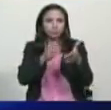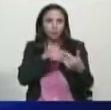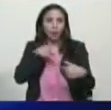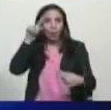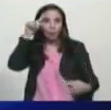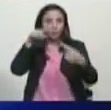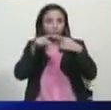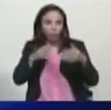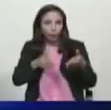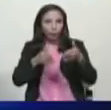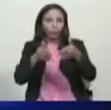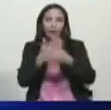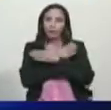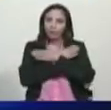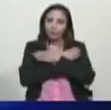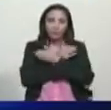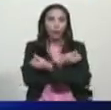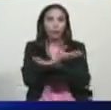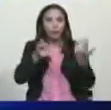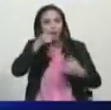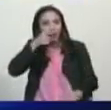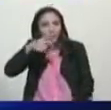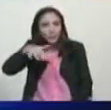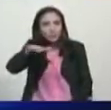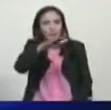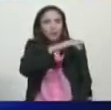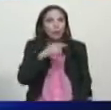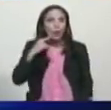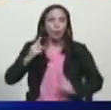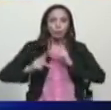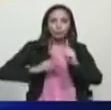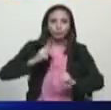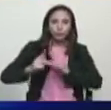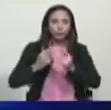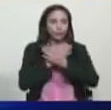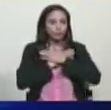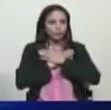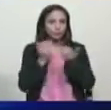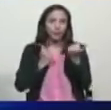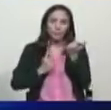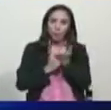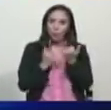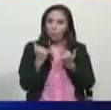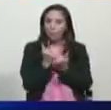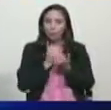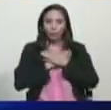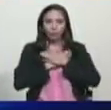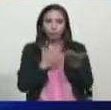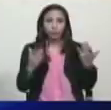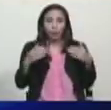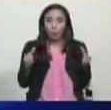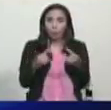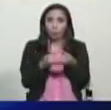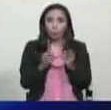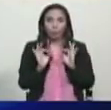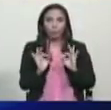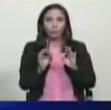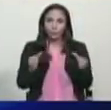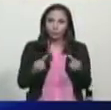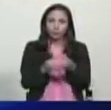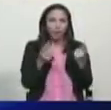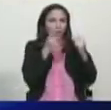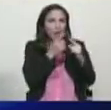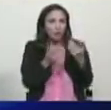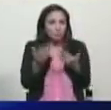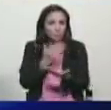trazado. Felicidades a todos los campesinos y productores. Cuenten con todo el apoyo, de todo tipo. Diversificar